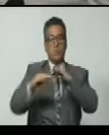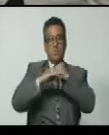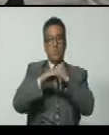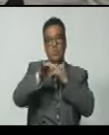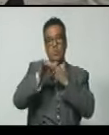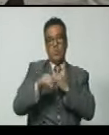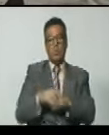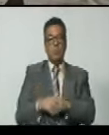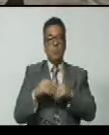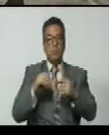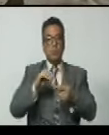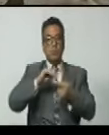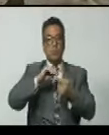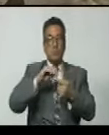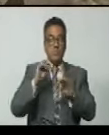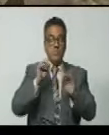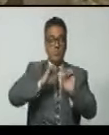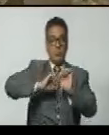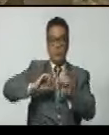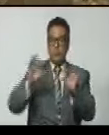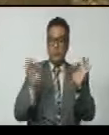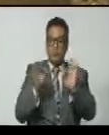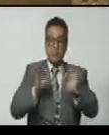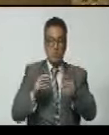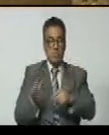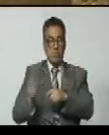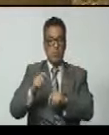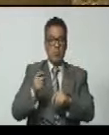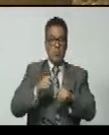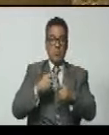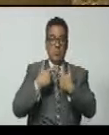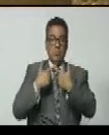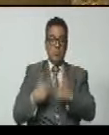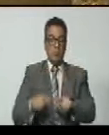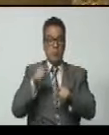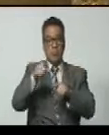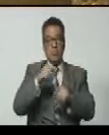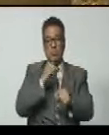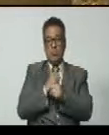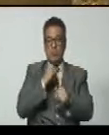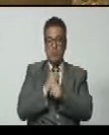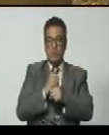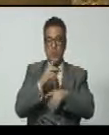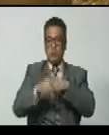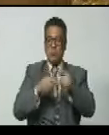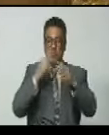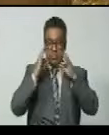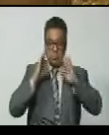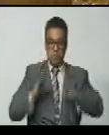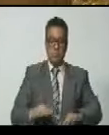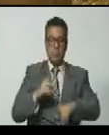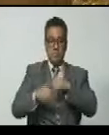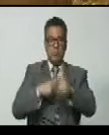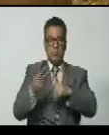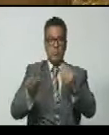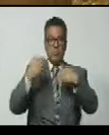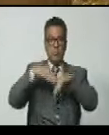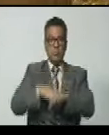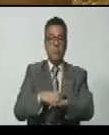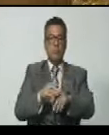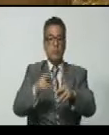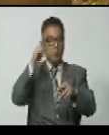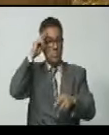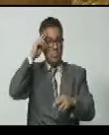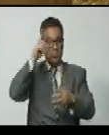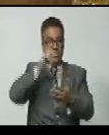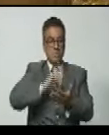igualdad y sin discriminación alguna, para contribuir al libre desenvolvimiento de su personalidad, desarrollo integral y respeto